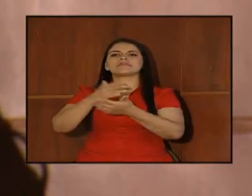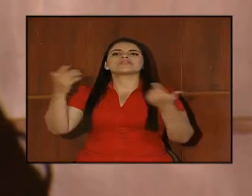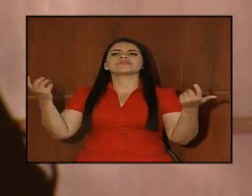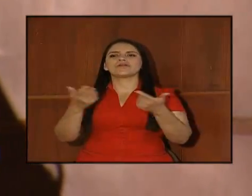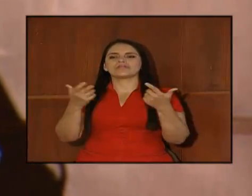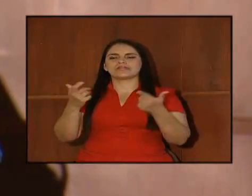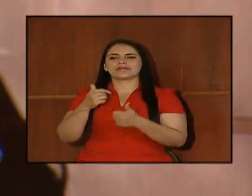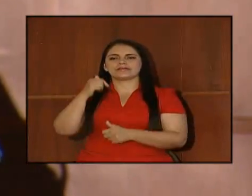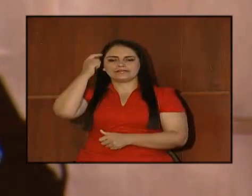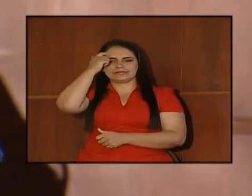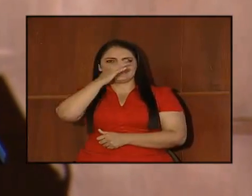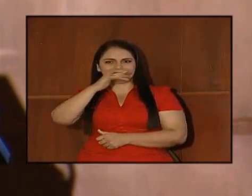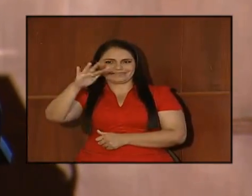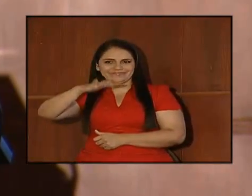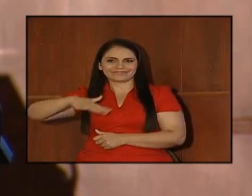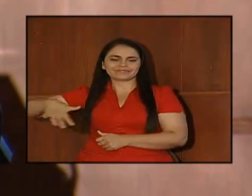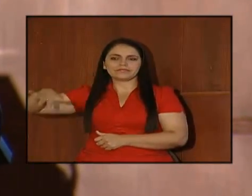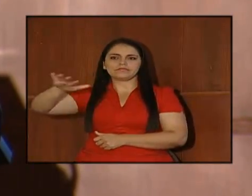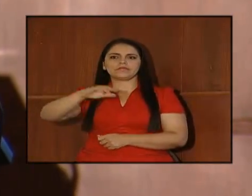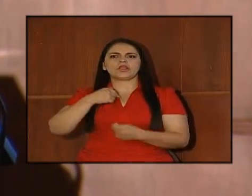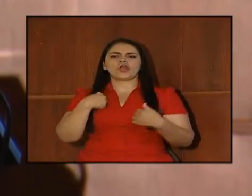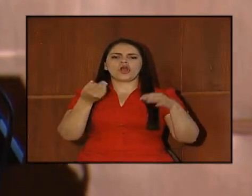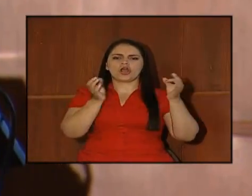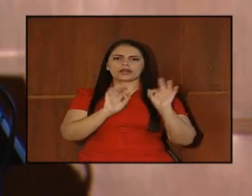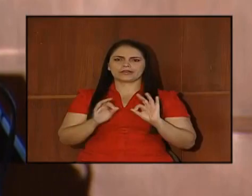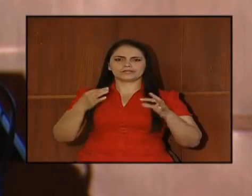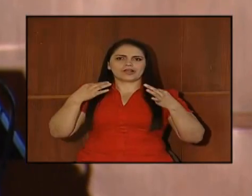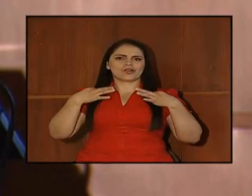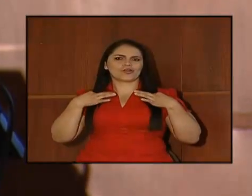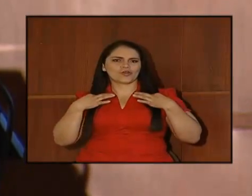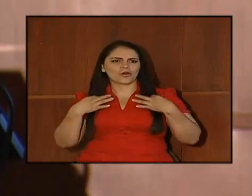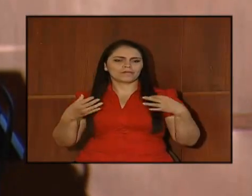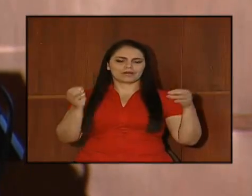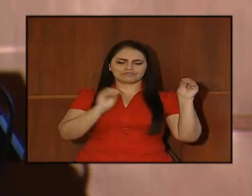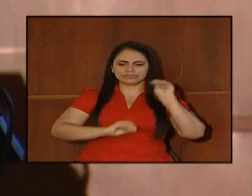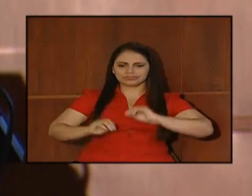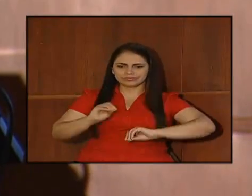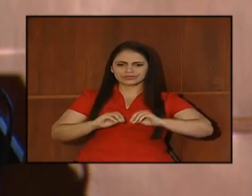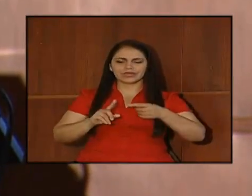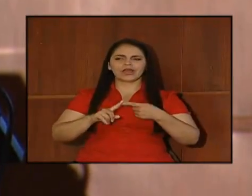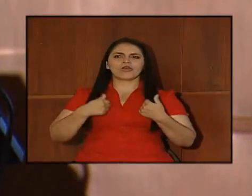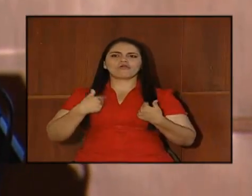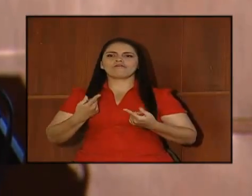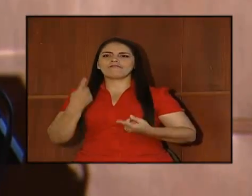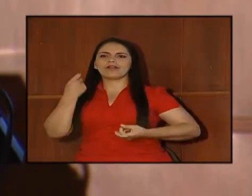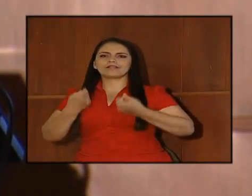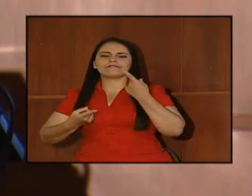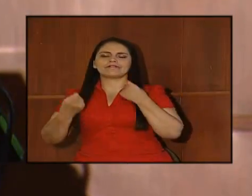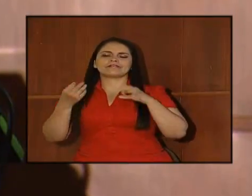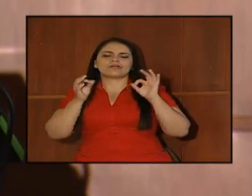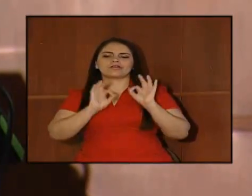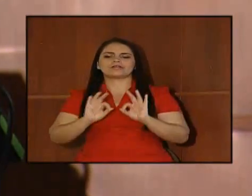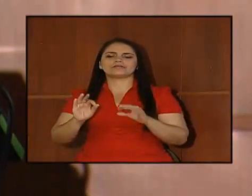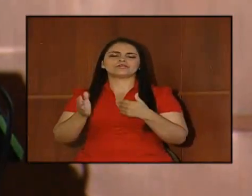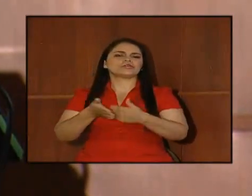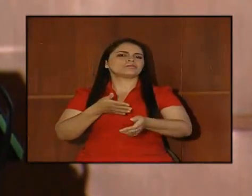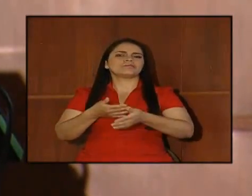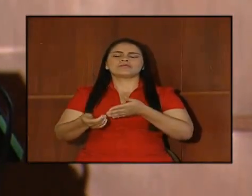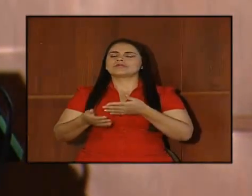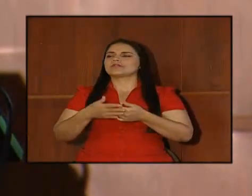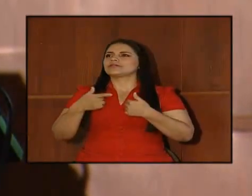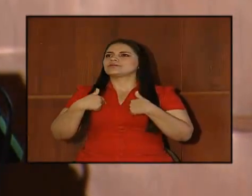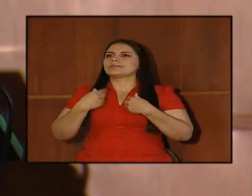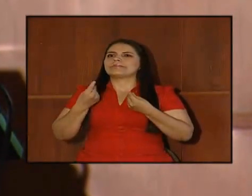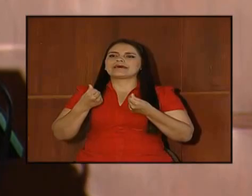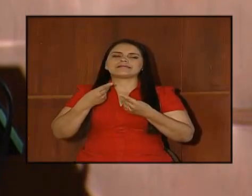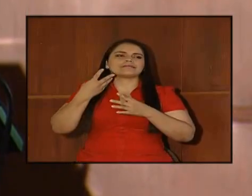de 15 días, uno alista maletas, piensa qué ropita tiene que comprar, piensa, así le hayan regalado el viaje, uno saca